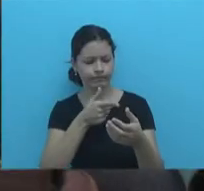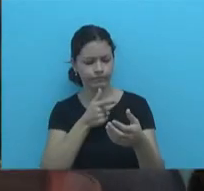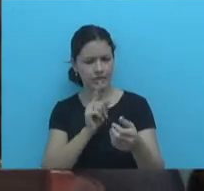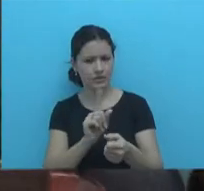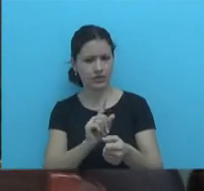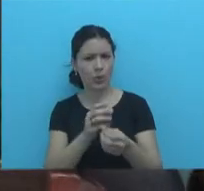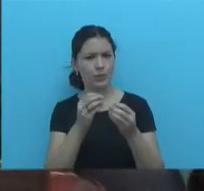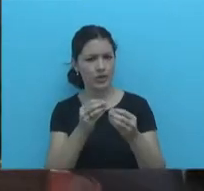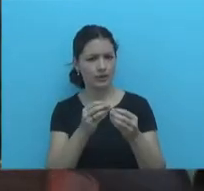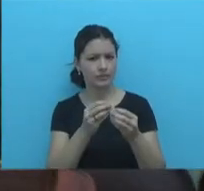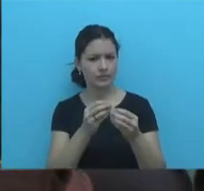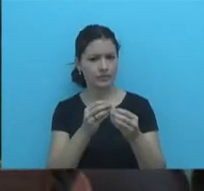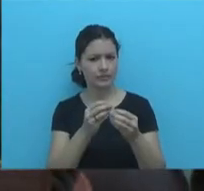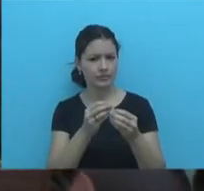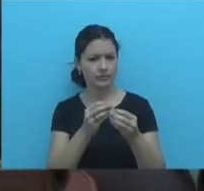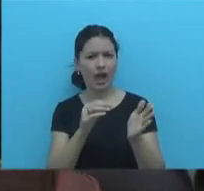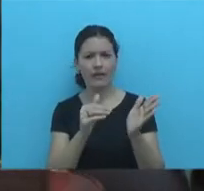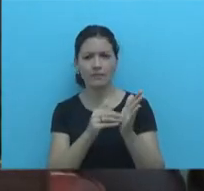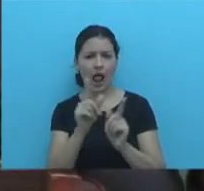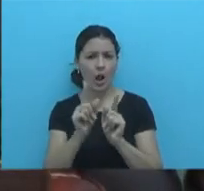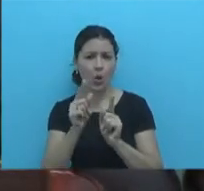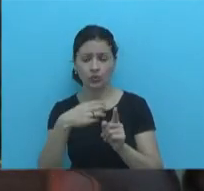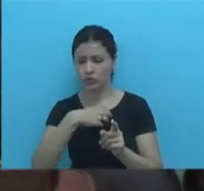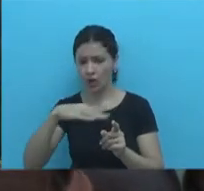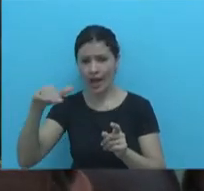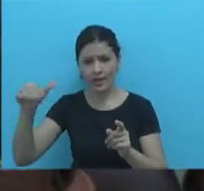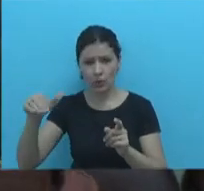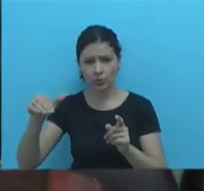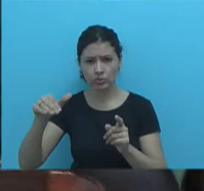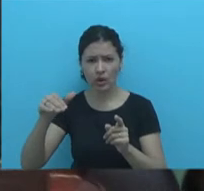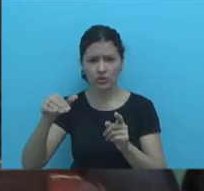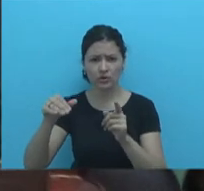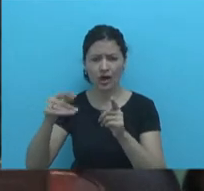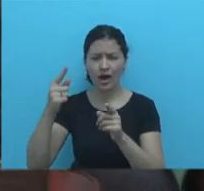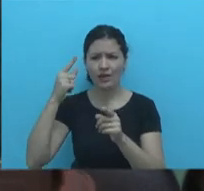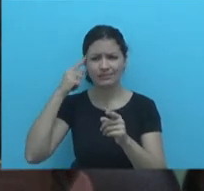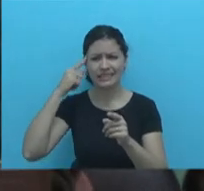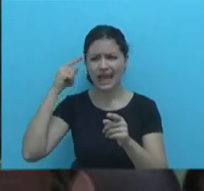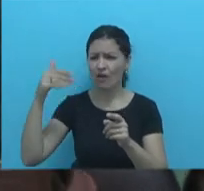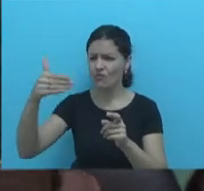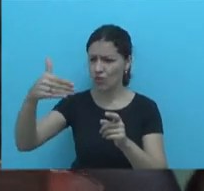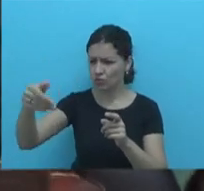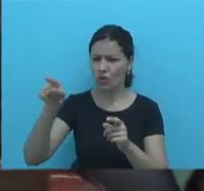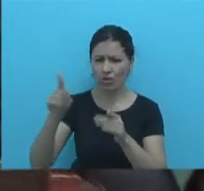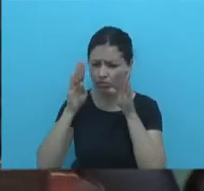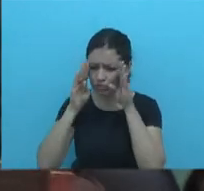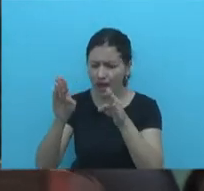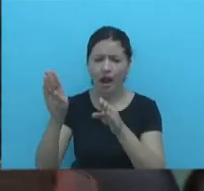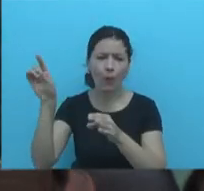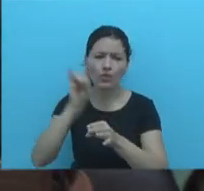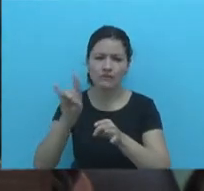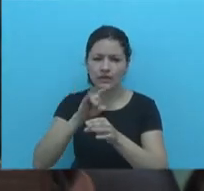que hay una cierta cantidad de alumnos que tendrán su carrera ya elegida y, digamos, a qué facultad irán a